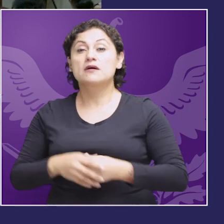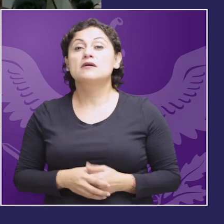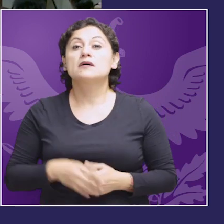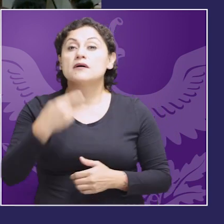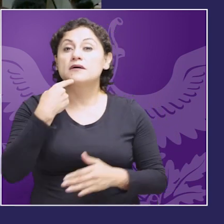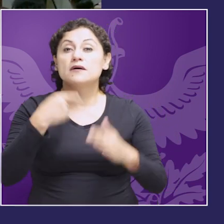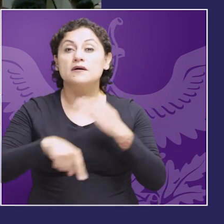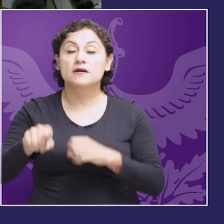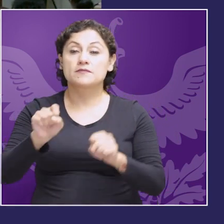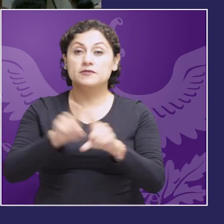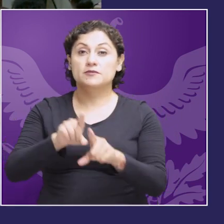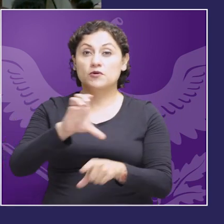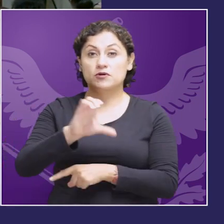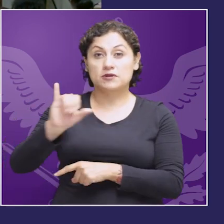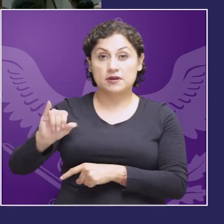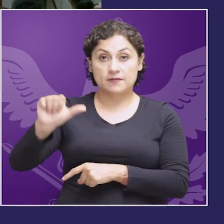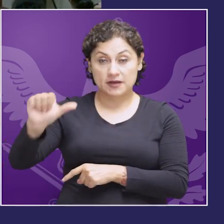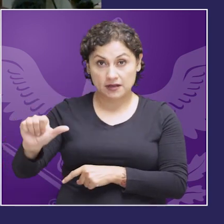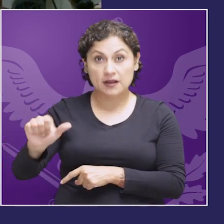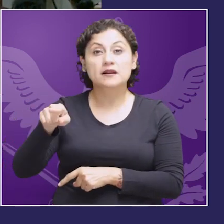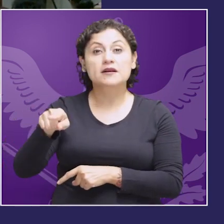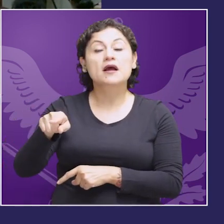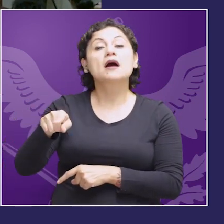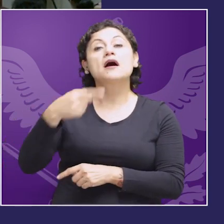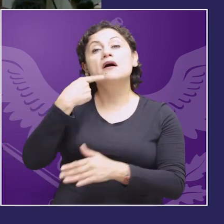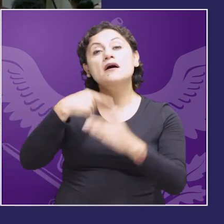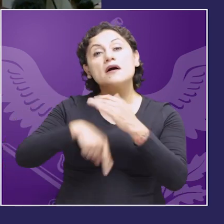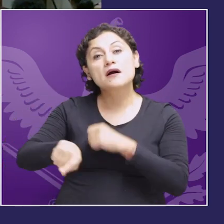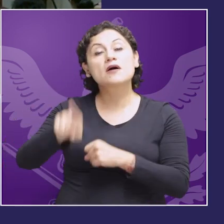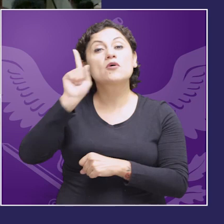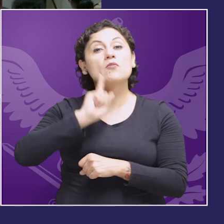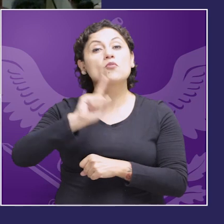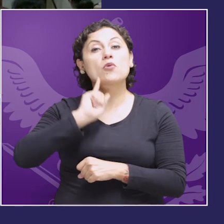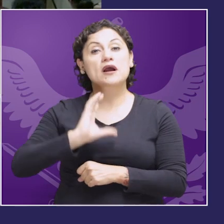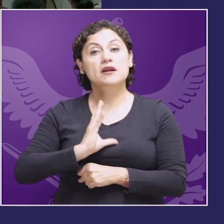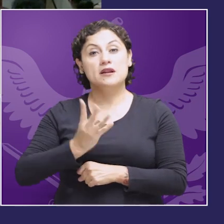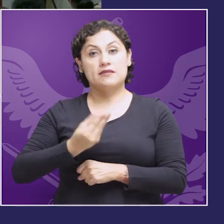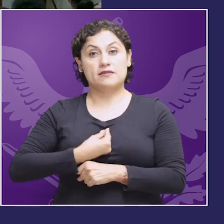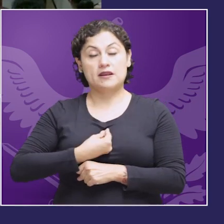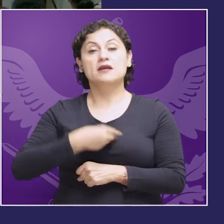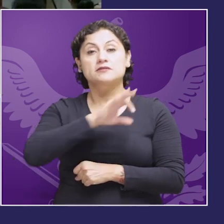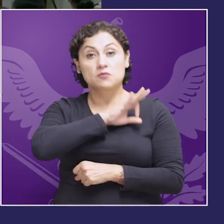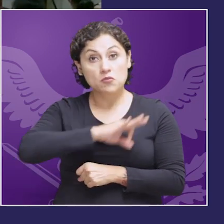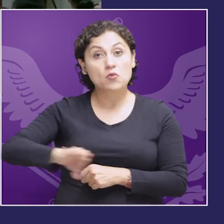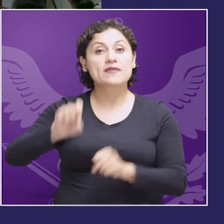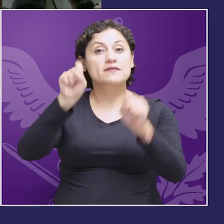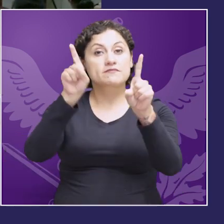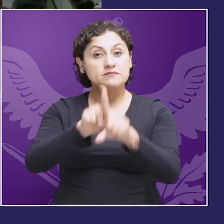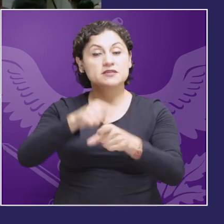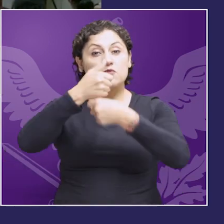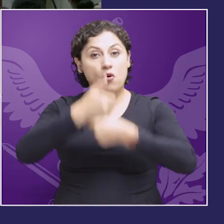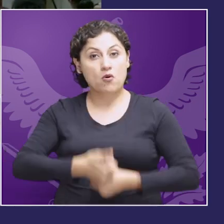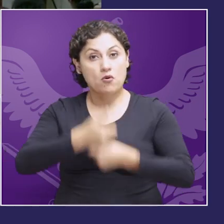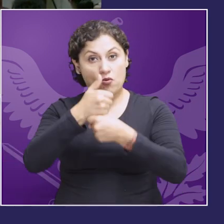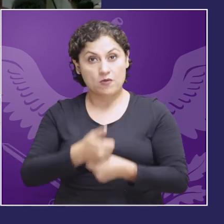mujeres por su género. Dicho esto, es cada vez más claro, y la sentencia en el caso Vicky Hernández versus Hondurda de la